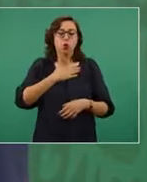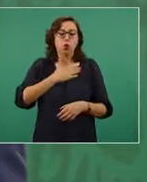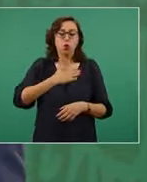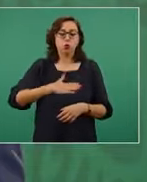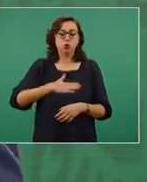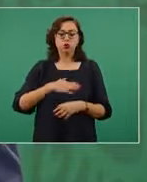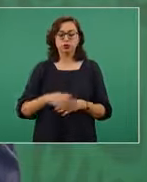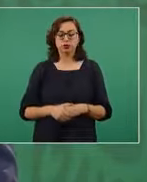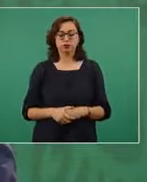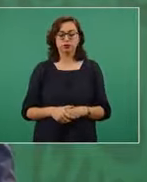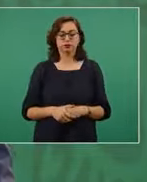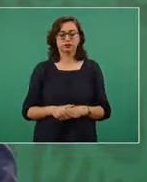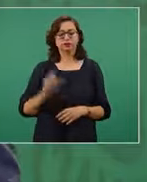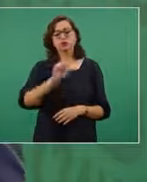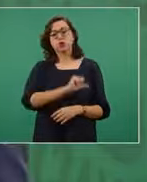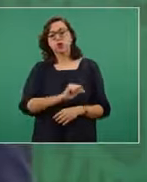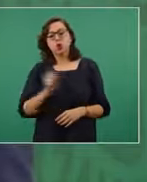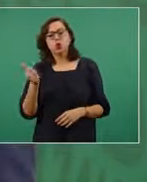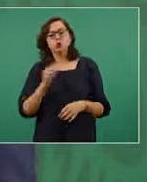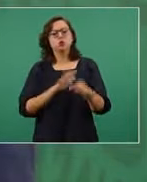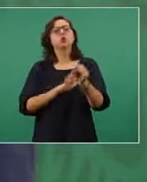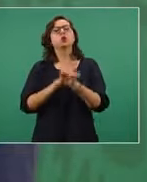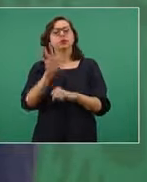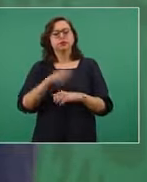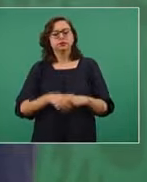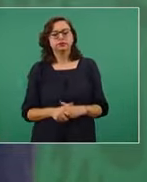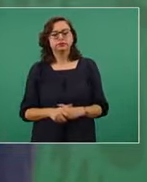¿Y qué otra cosa quiere el pueblo de México?